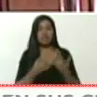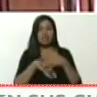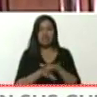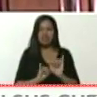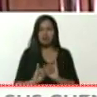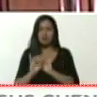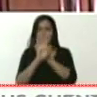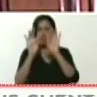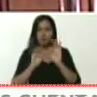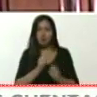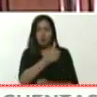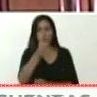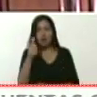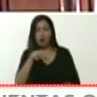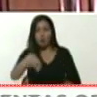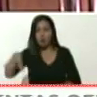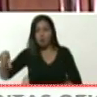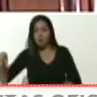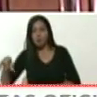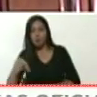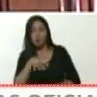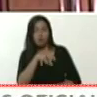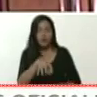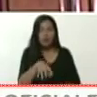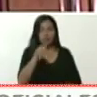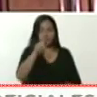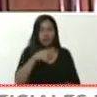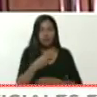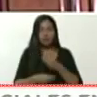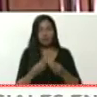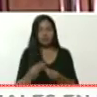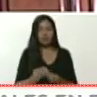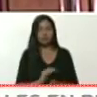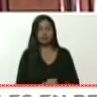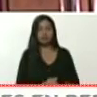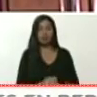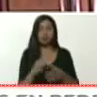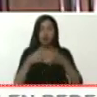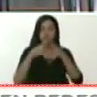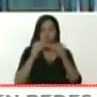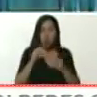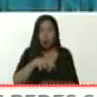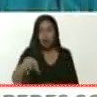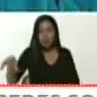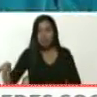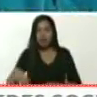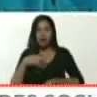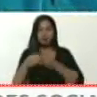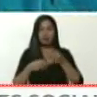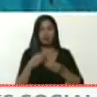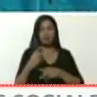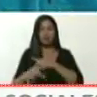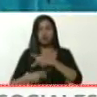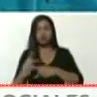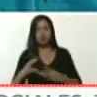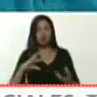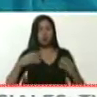integralmente en cada estado. Pero además cada estado está produciendo su CLAP y está